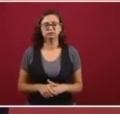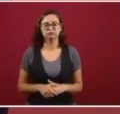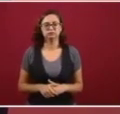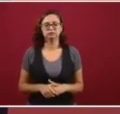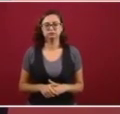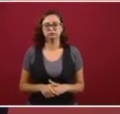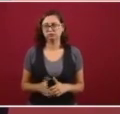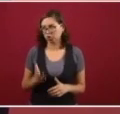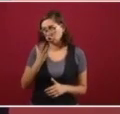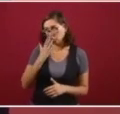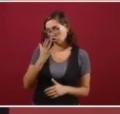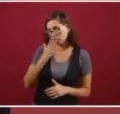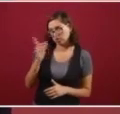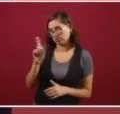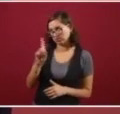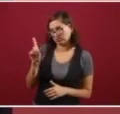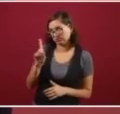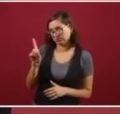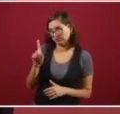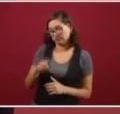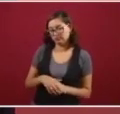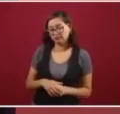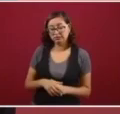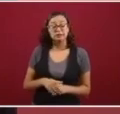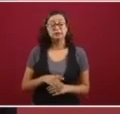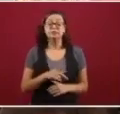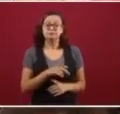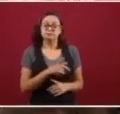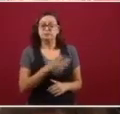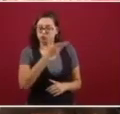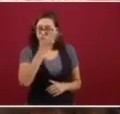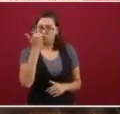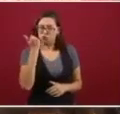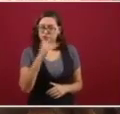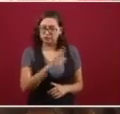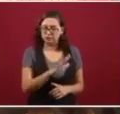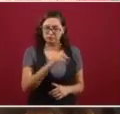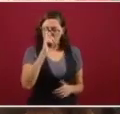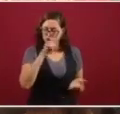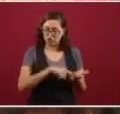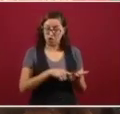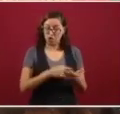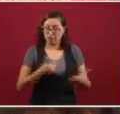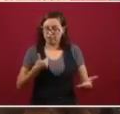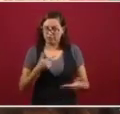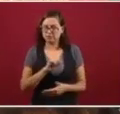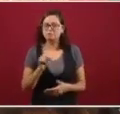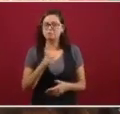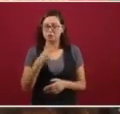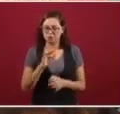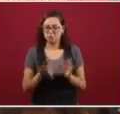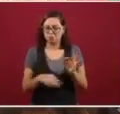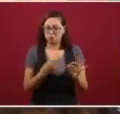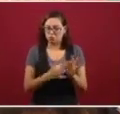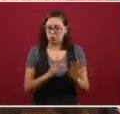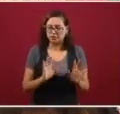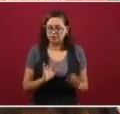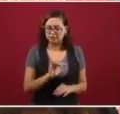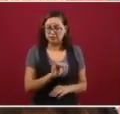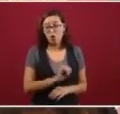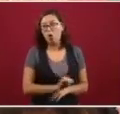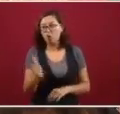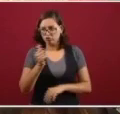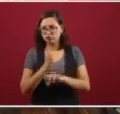es el caso de Sonora. No tengo la información, pero no creo que sea el caso de Sonora, pero sí hay otros estados en